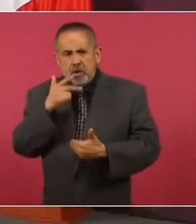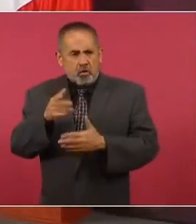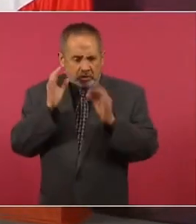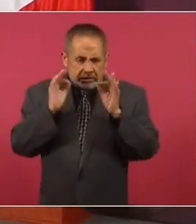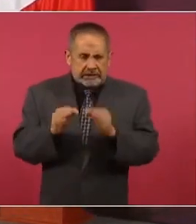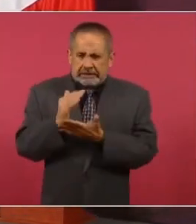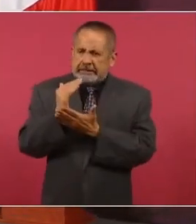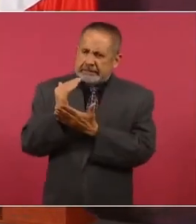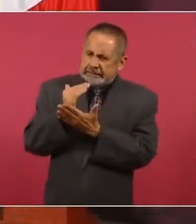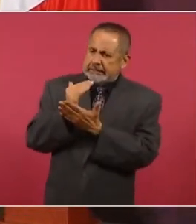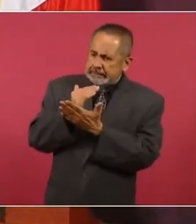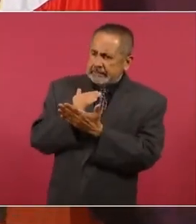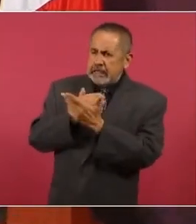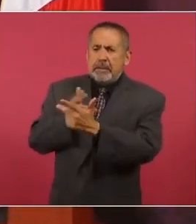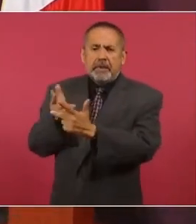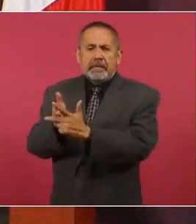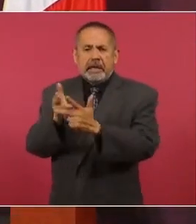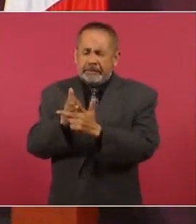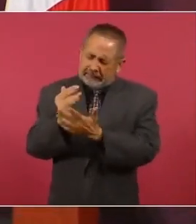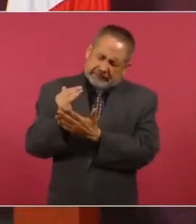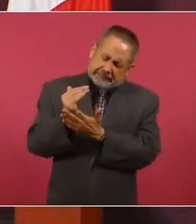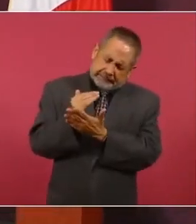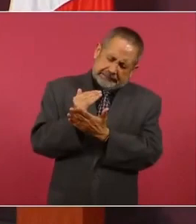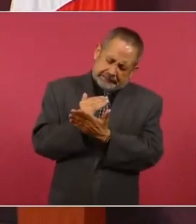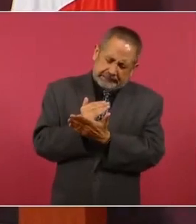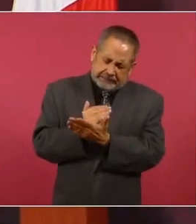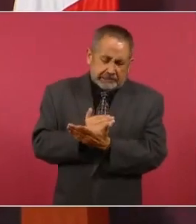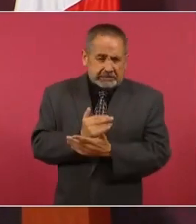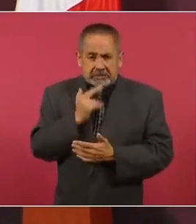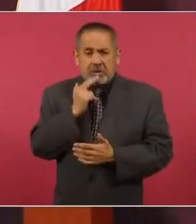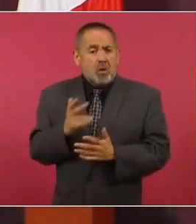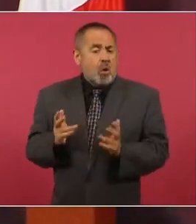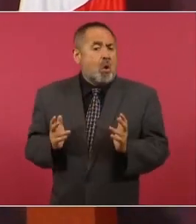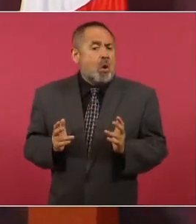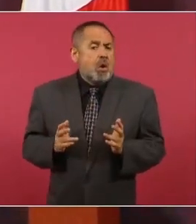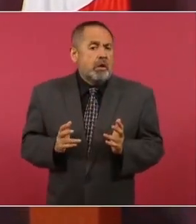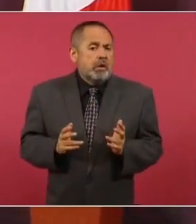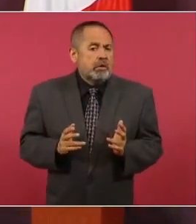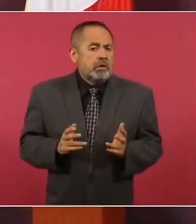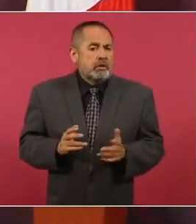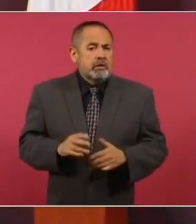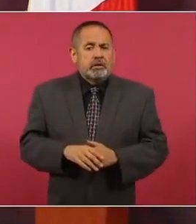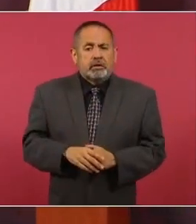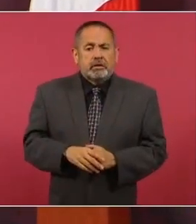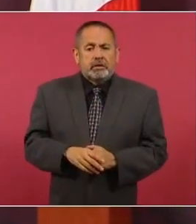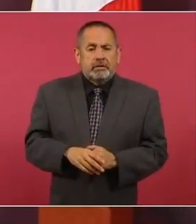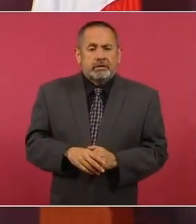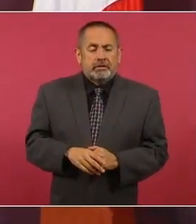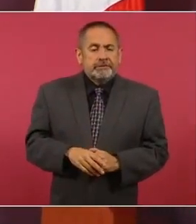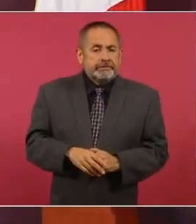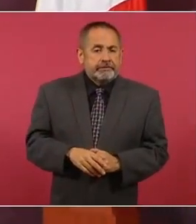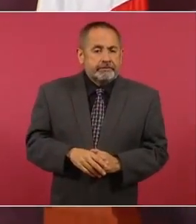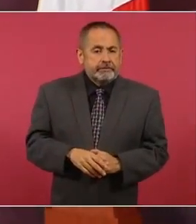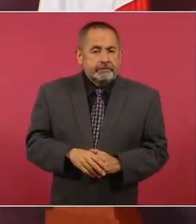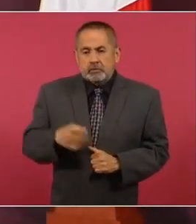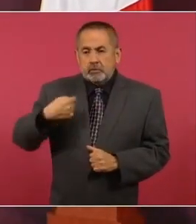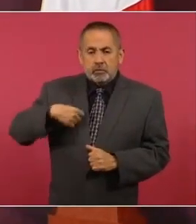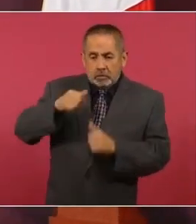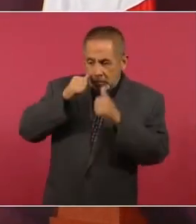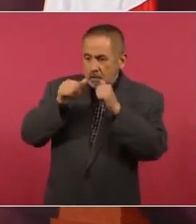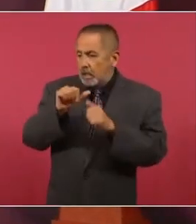reduciendo el número de homicidios y estamos atendiendo a